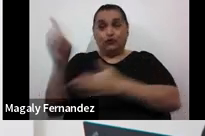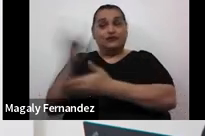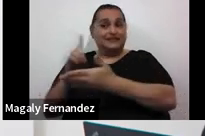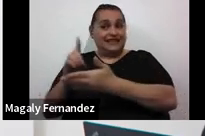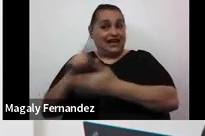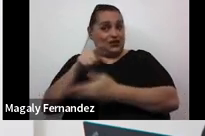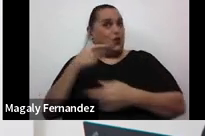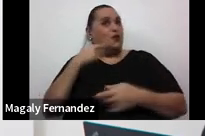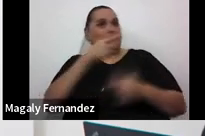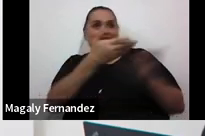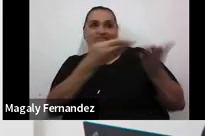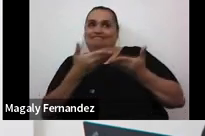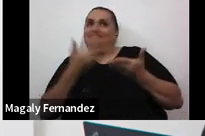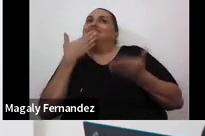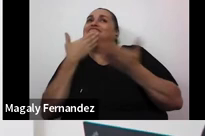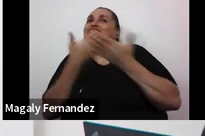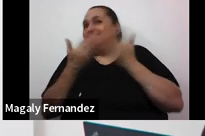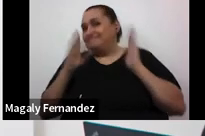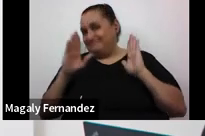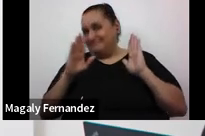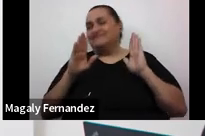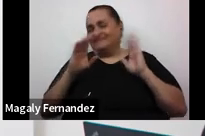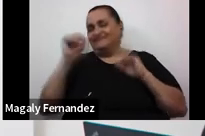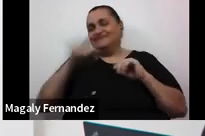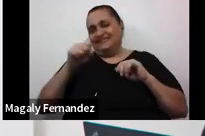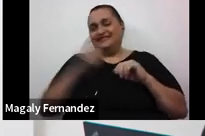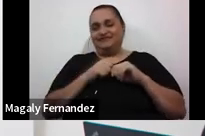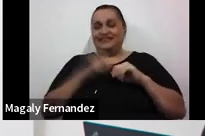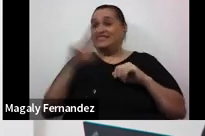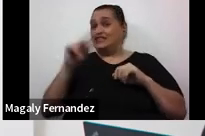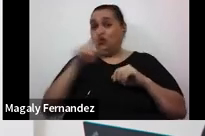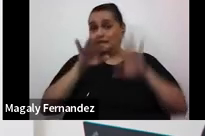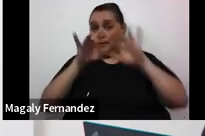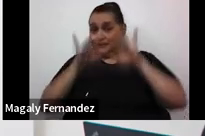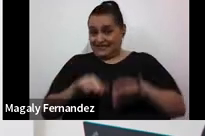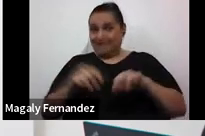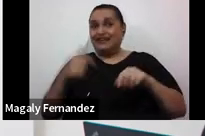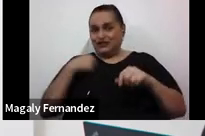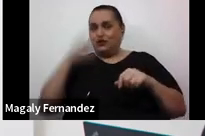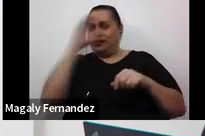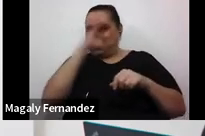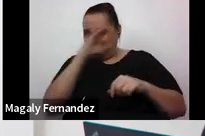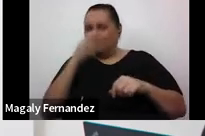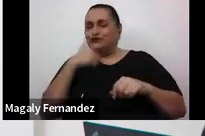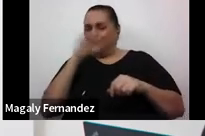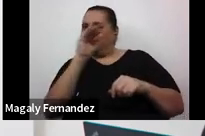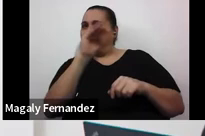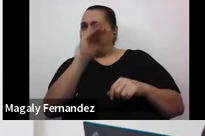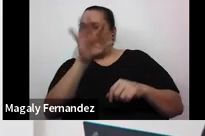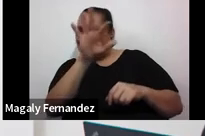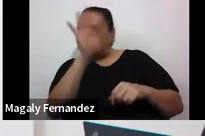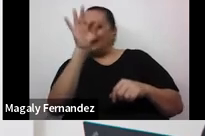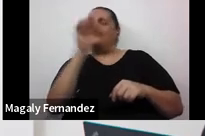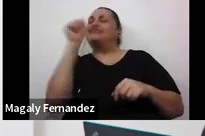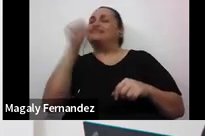esto es providencial y si no Y si no me nos escribís yo sí te voy a buscar y te voy a estoquear hasta que te encuentre